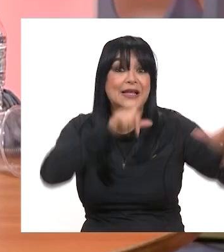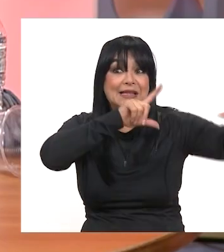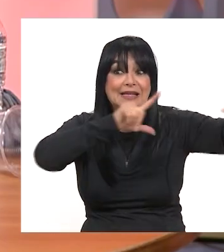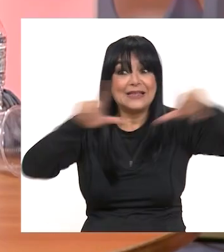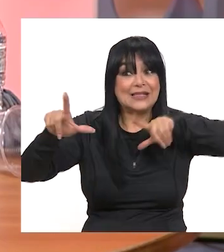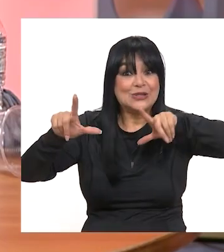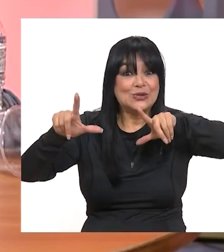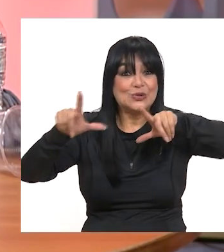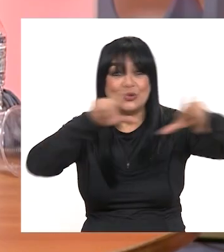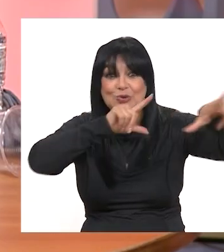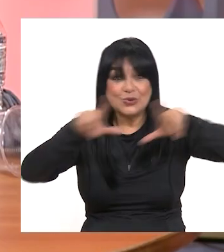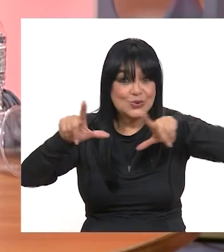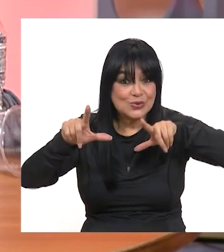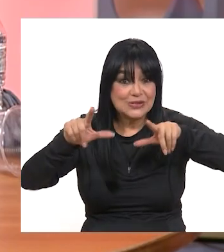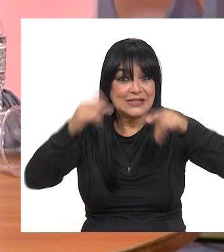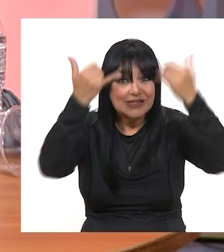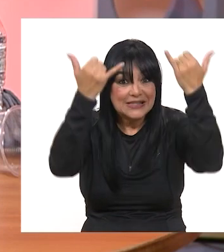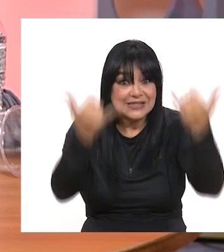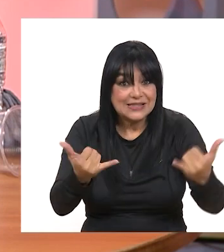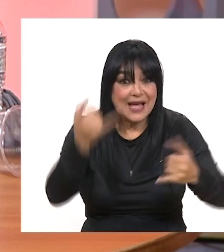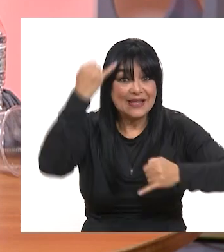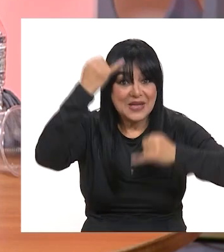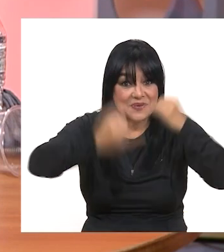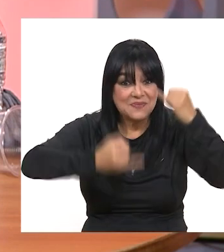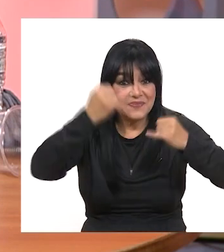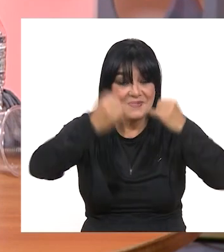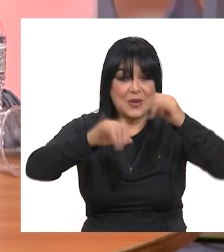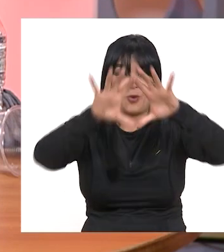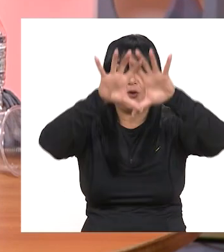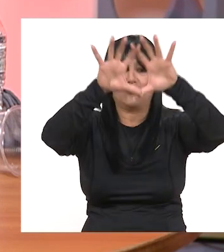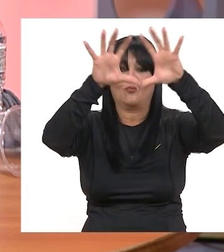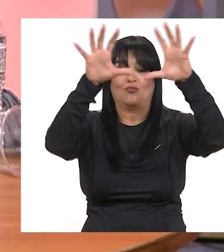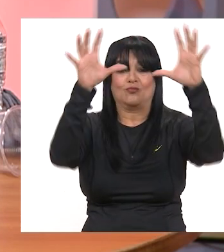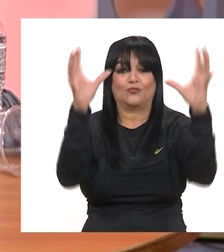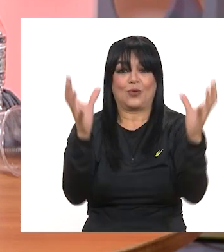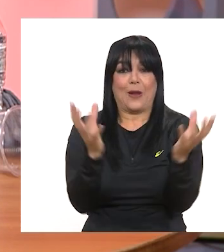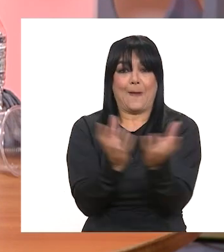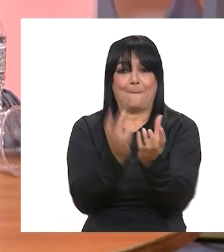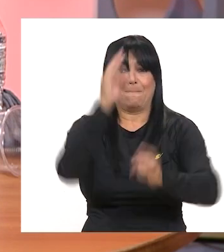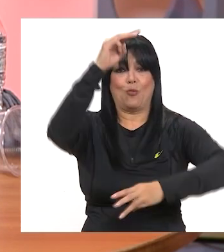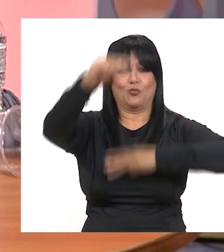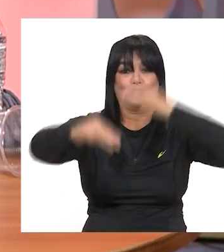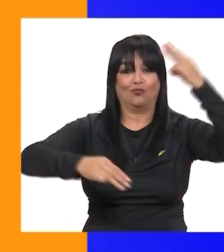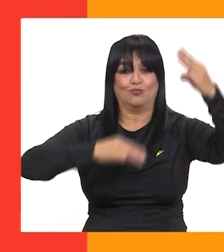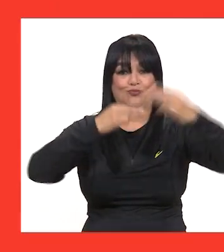¡Y listo! Hemos terminado nuestro globo terráqueo.